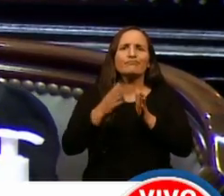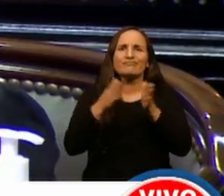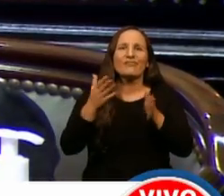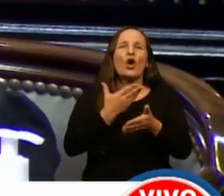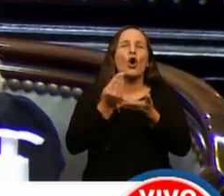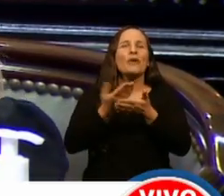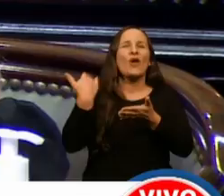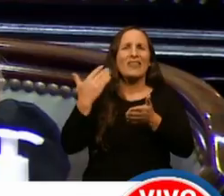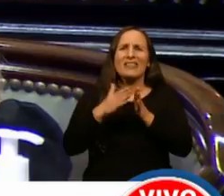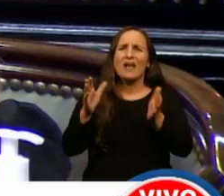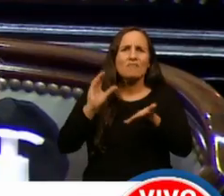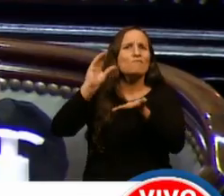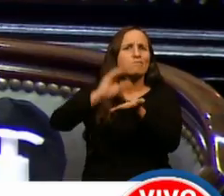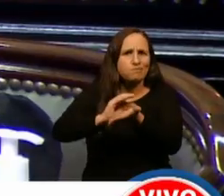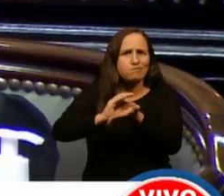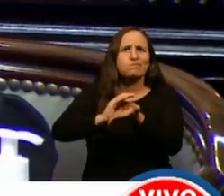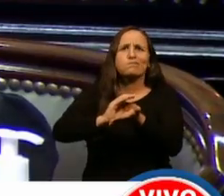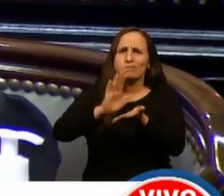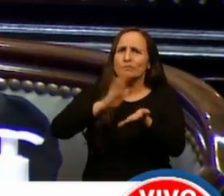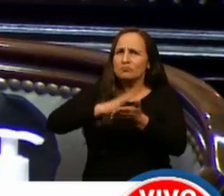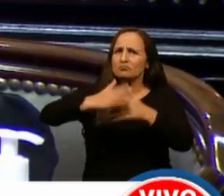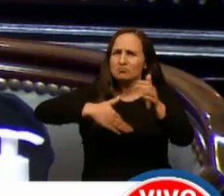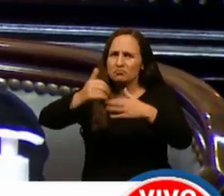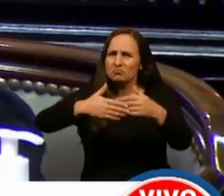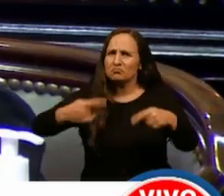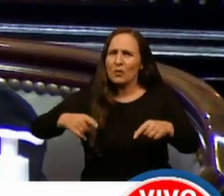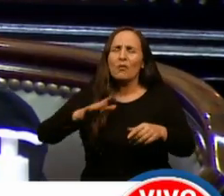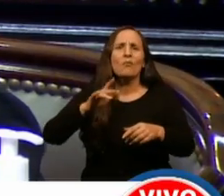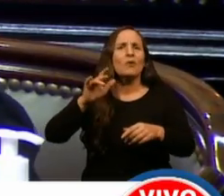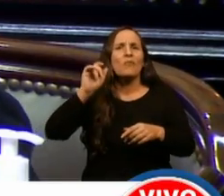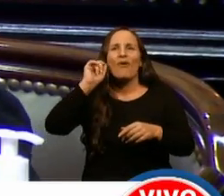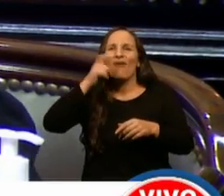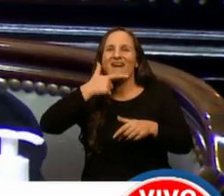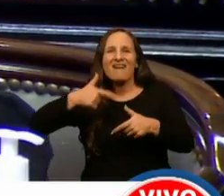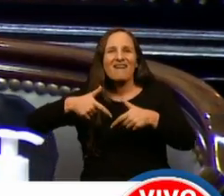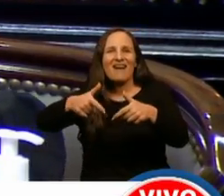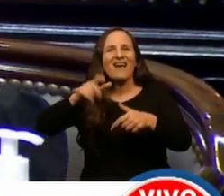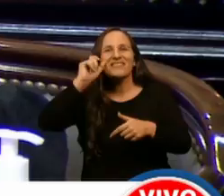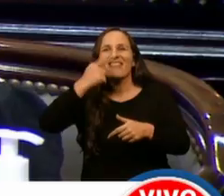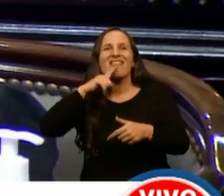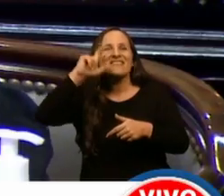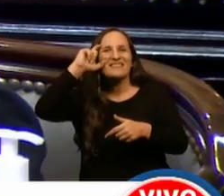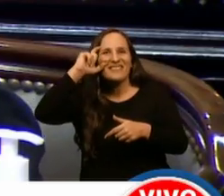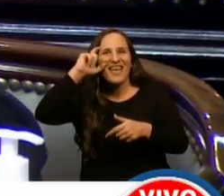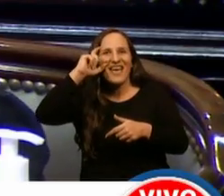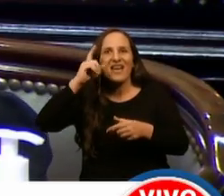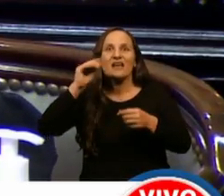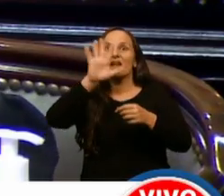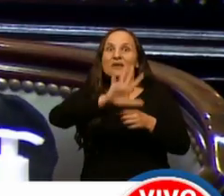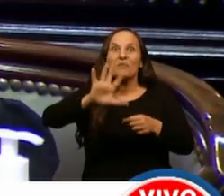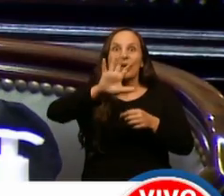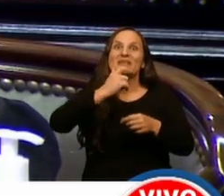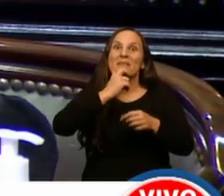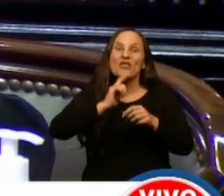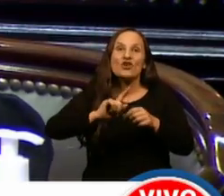anterior gobierno se hicieron inversiones en infraestructura como por ejemplo el gas del gasoducto del este que conectó a todo el este de la